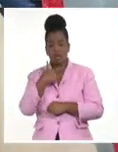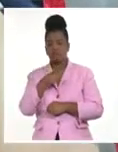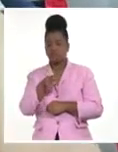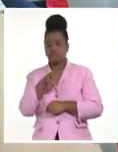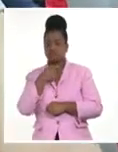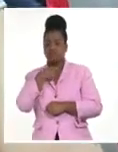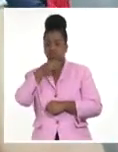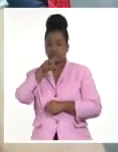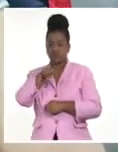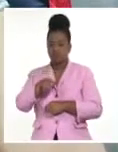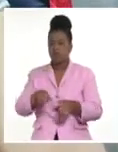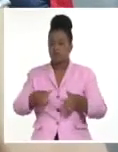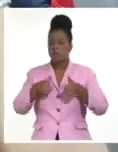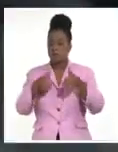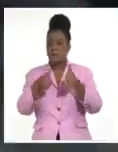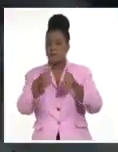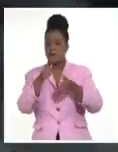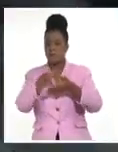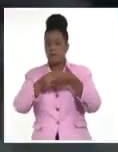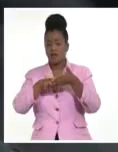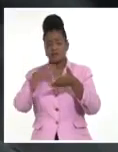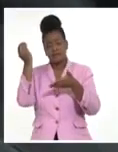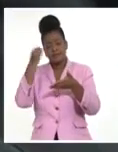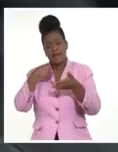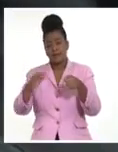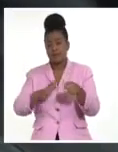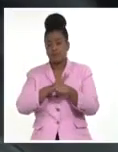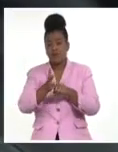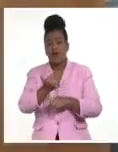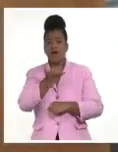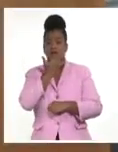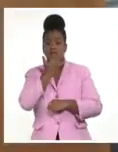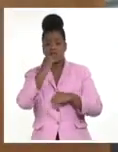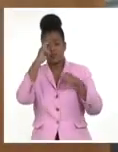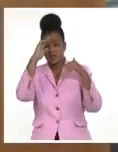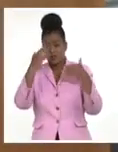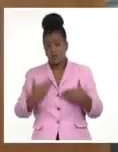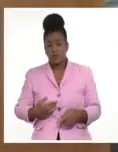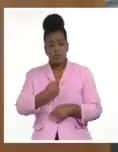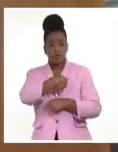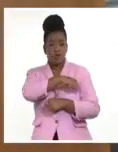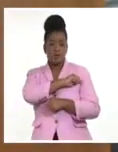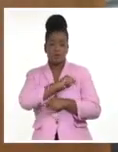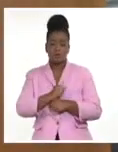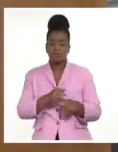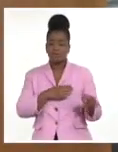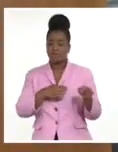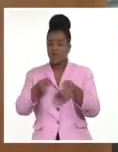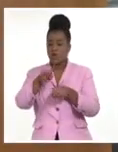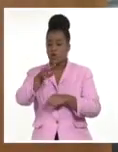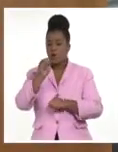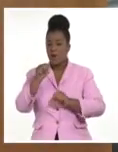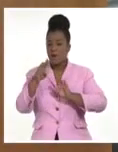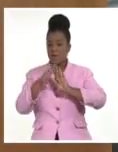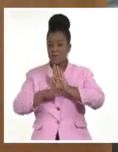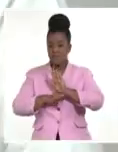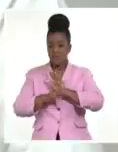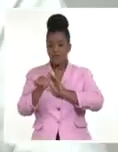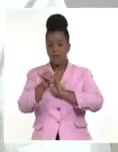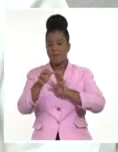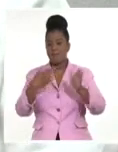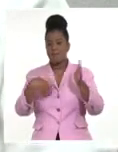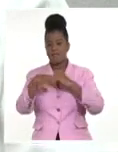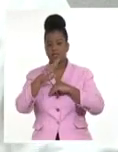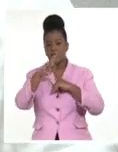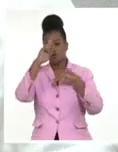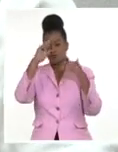indicadores del plan, a pesar del impacto de la pandemia en la salud de la población. Nuevas medidas sanitarias implementó el MINSAP, basadas